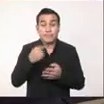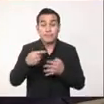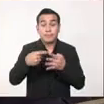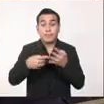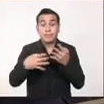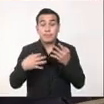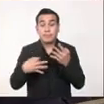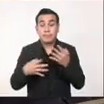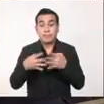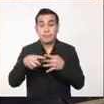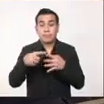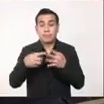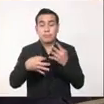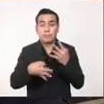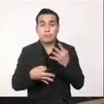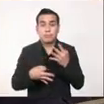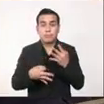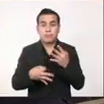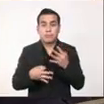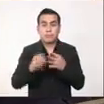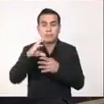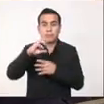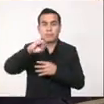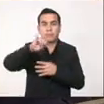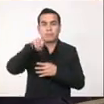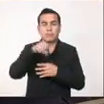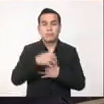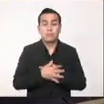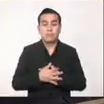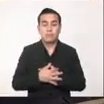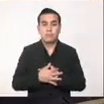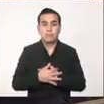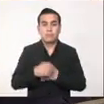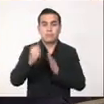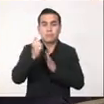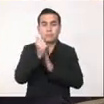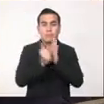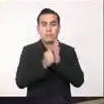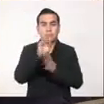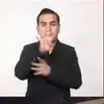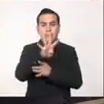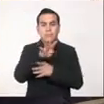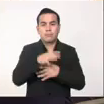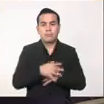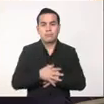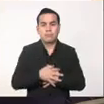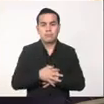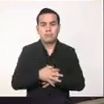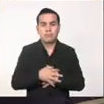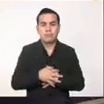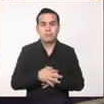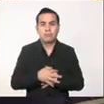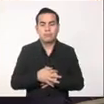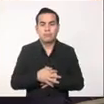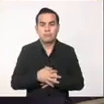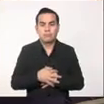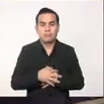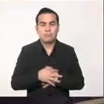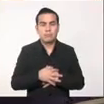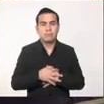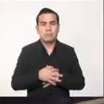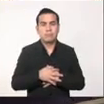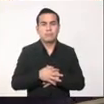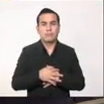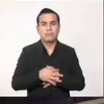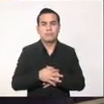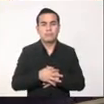orgánica del órgano judicial de la Corte, artículo 4. Artículo 4 de la ley orgánica de la Corte Suprema de Justicia. Del órgano judicial,